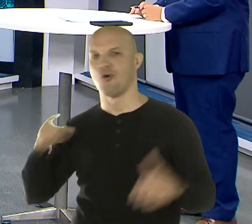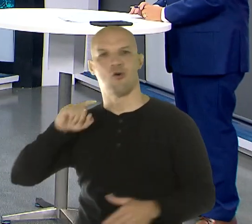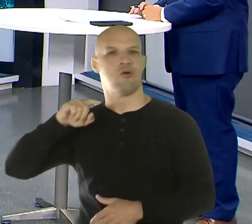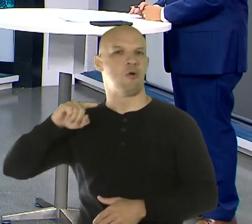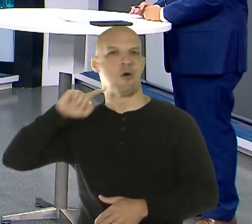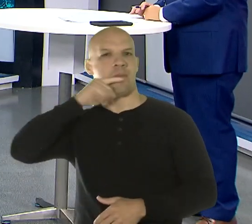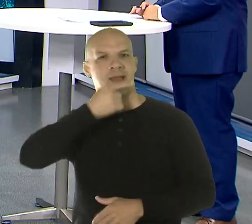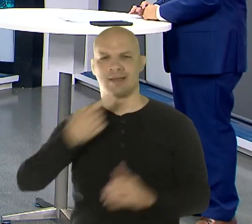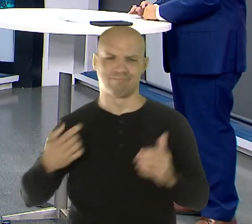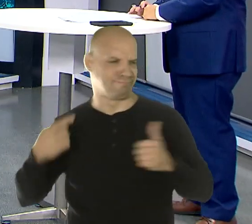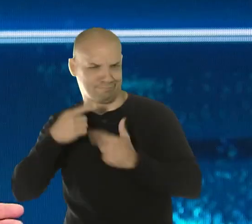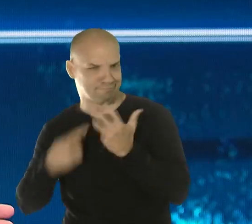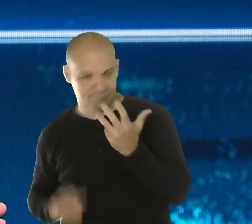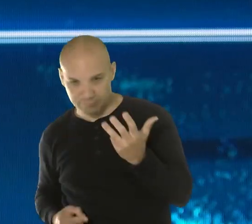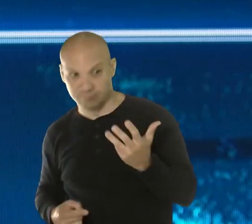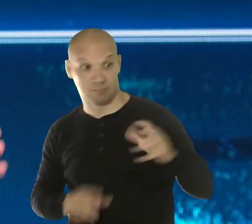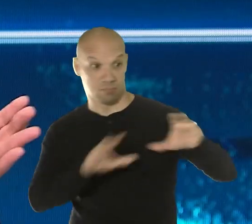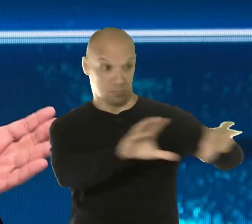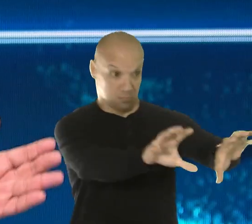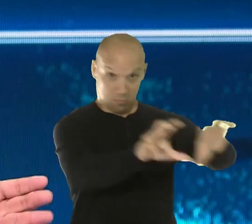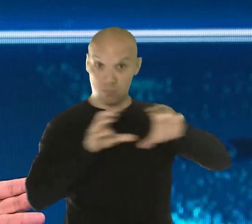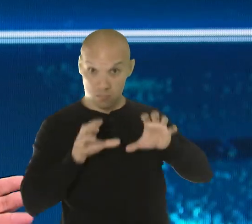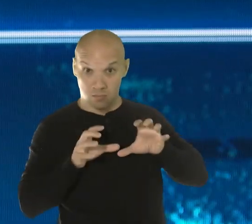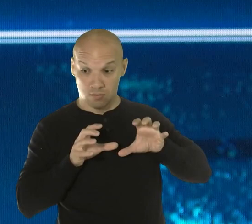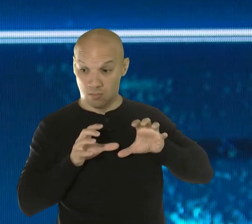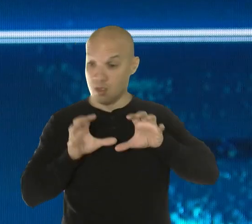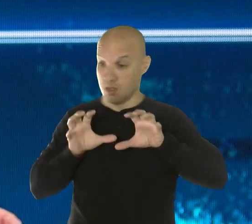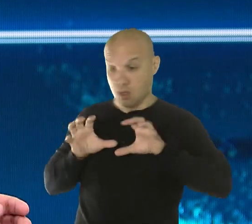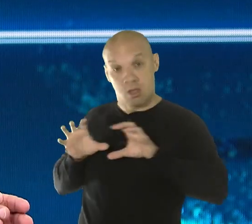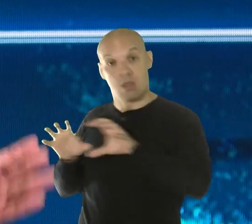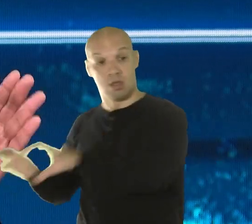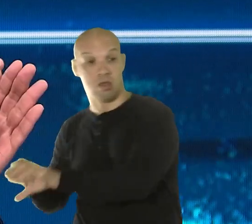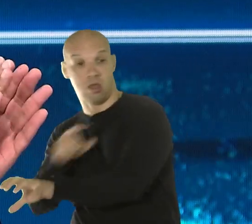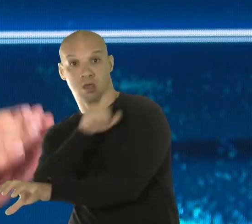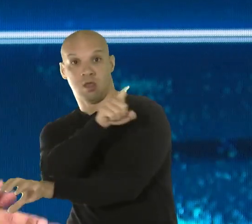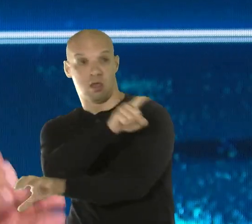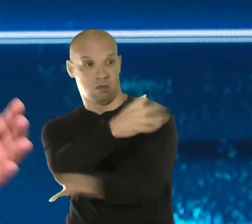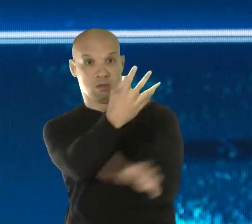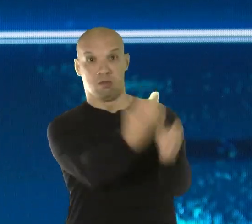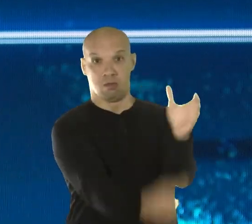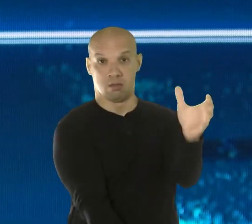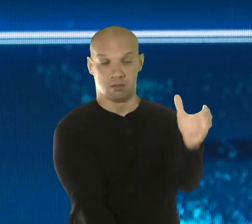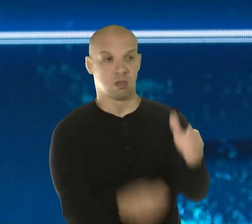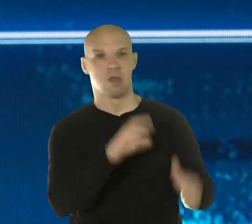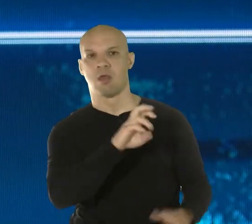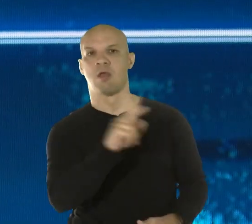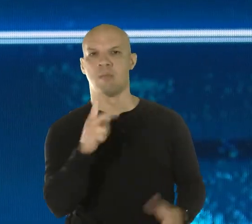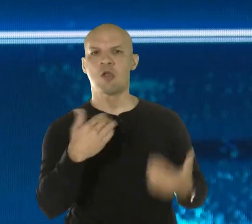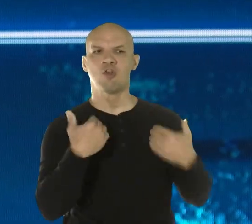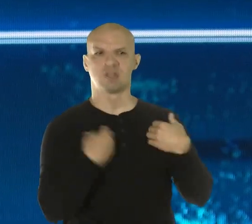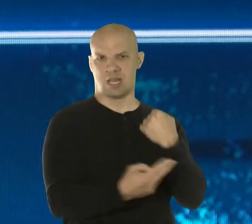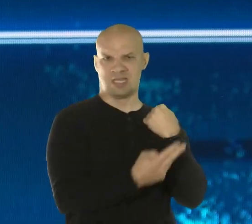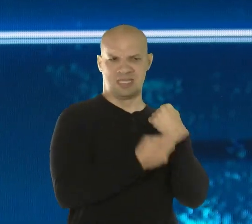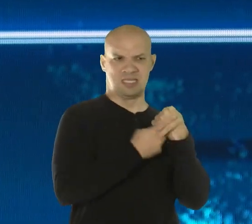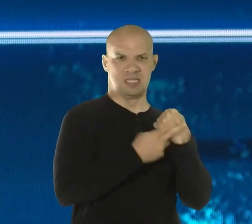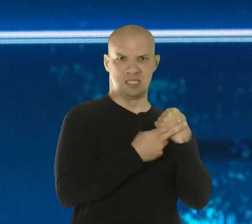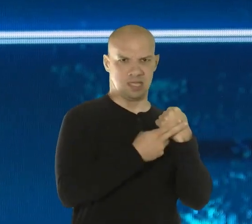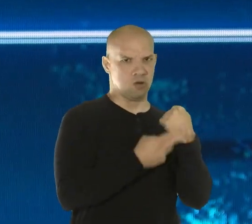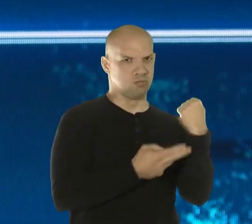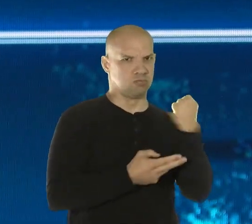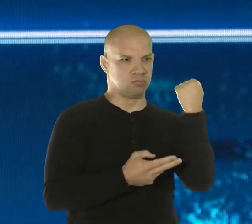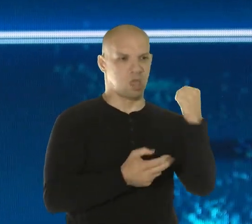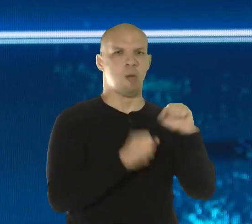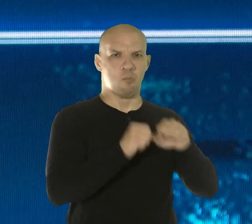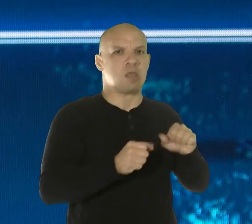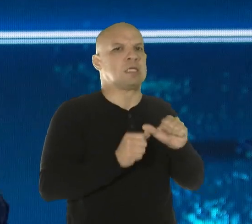sea, descapitalizas por el lado de los mercados bursátiles a la banca. Los bancos van a tener unas reservas de liquidez que les van a permitir